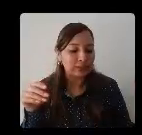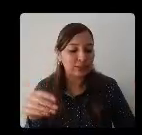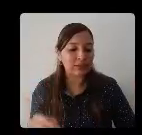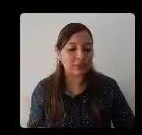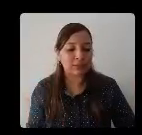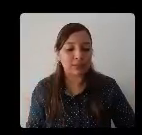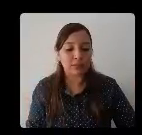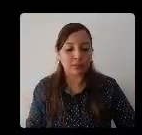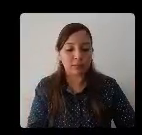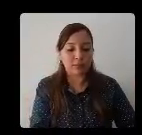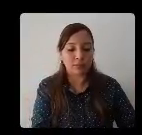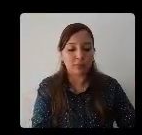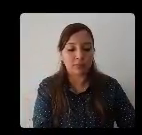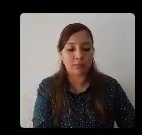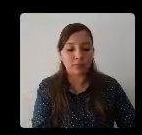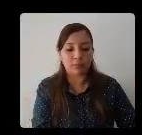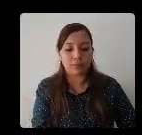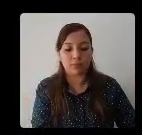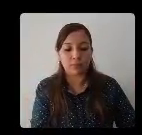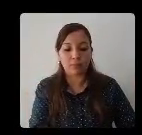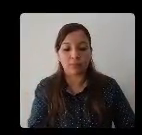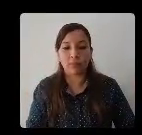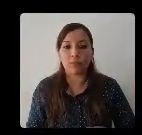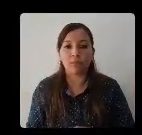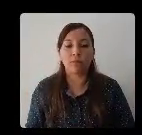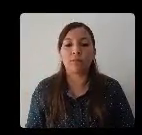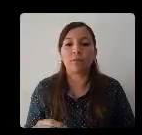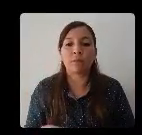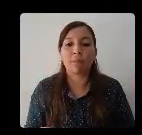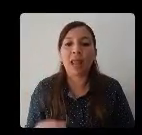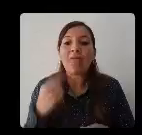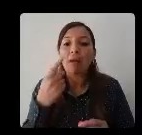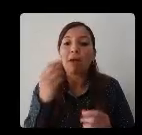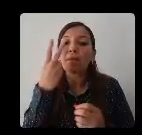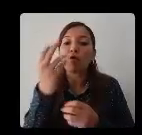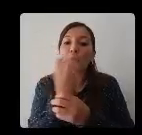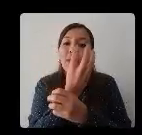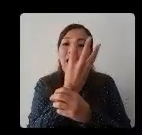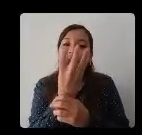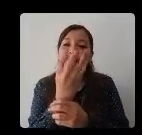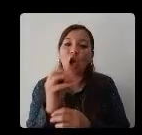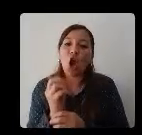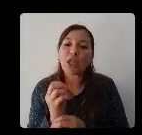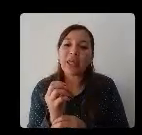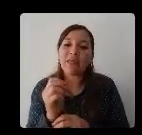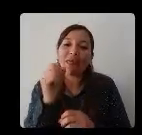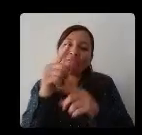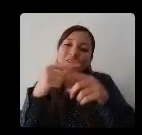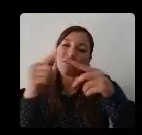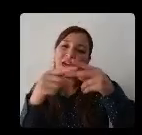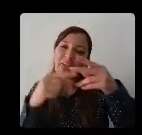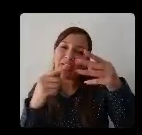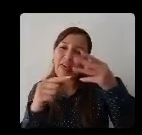para poder, ¿no?, entretener más al visitante, hacer conocer cómo es el proceso de todas las actividades que estamos